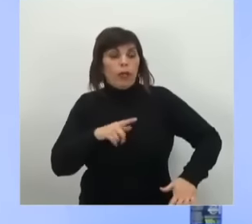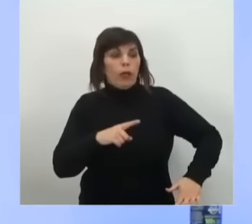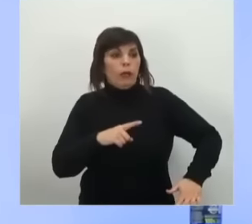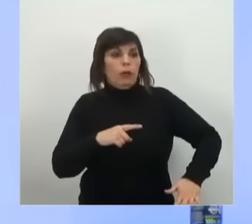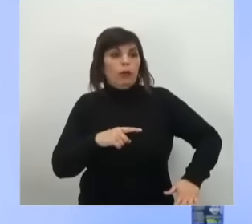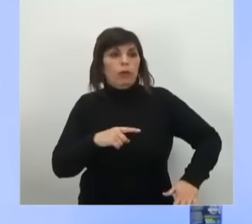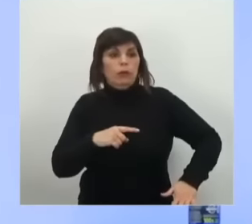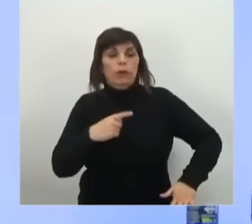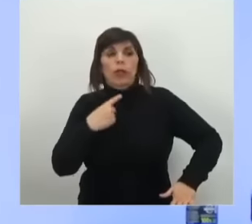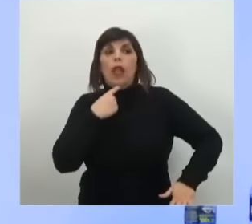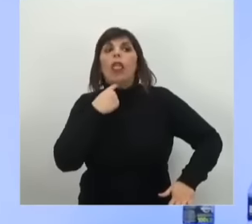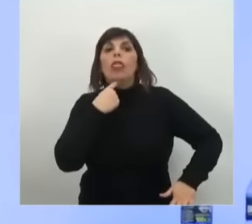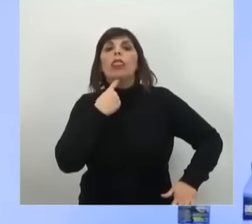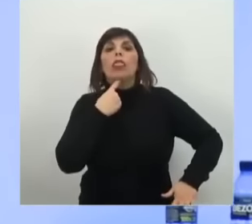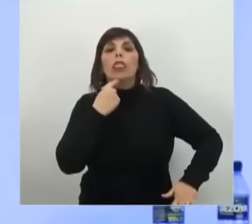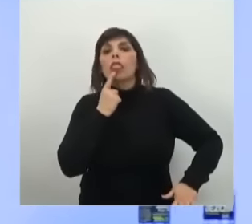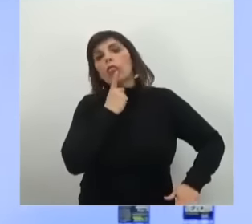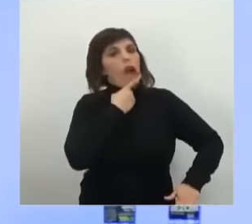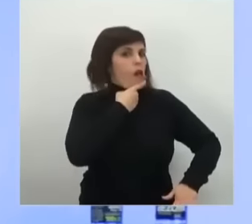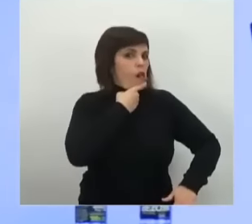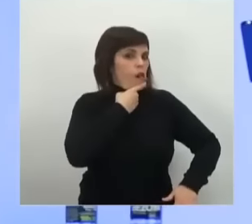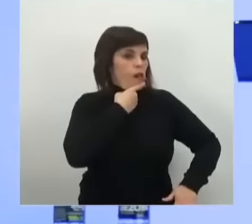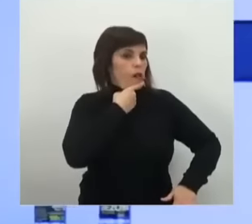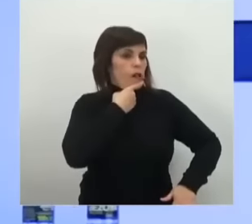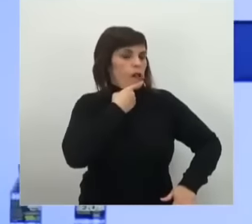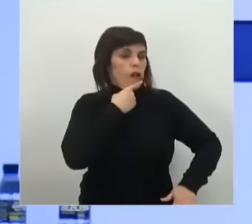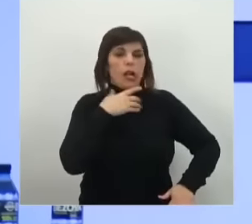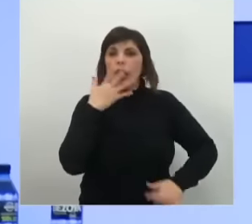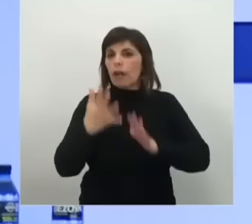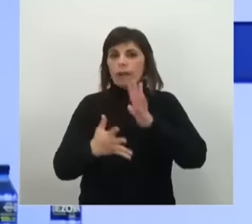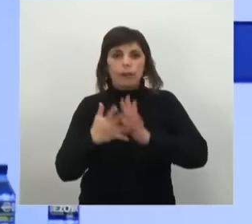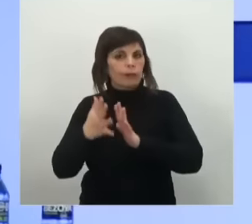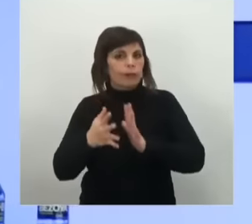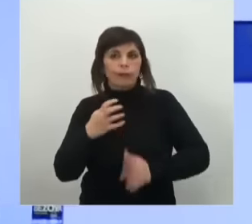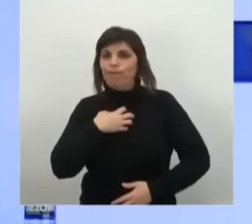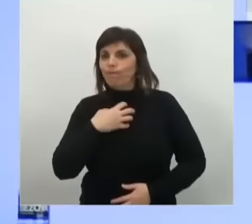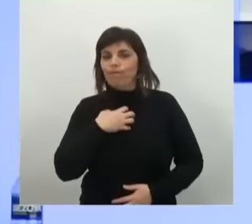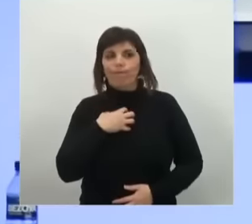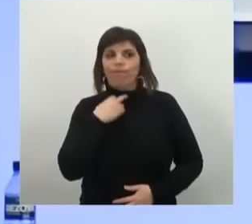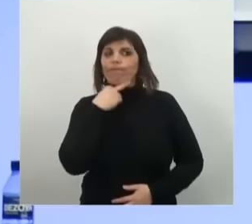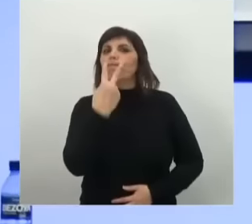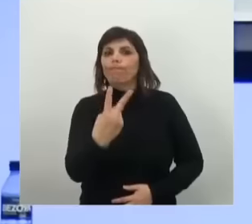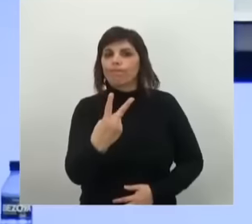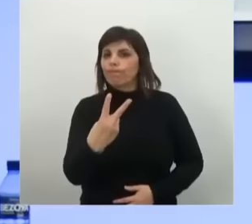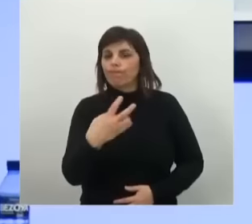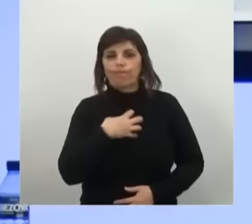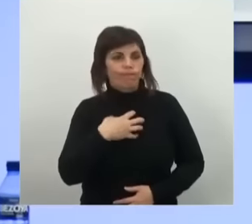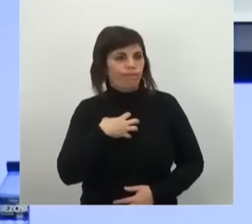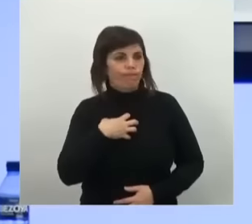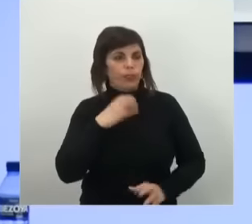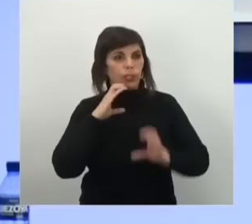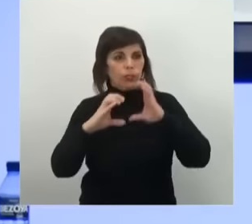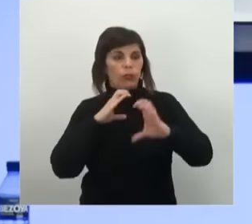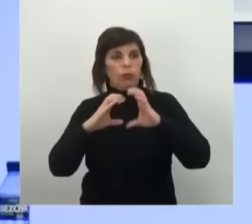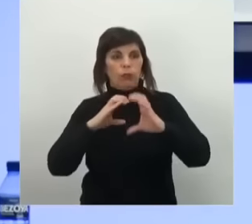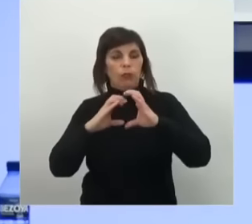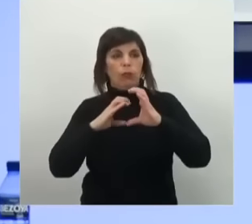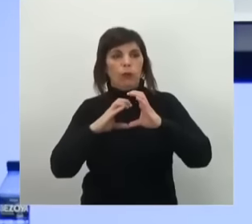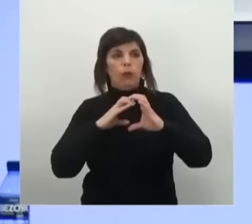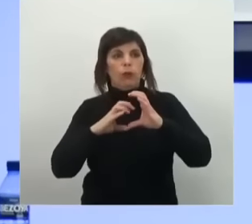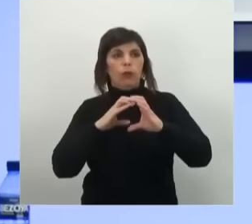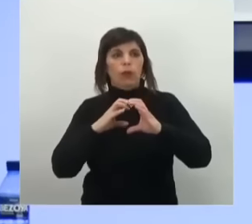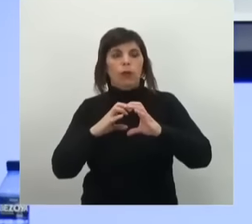así y mi lengua se fue a un costado y perdí mi capacidad de hablar ya no hablaba Entonces mi manera de comunicarme era algo